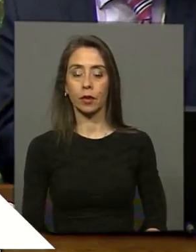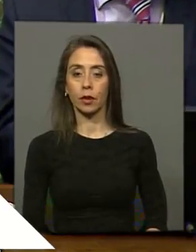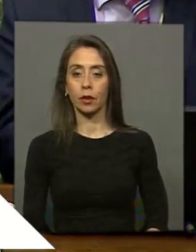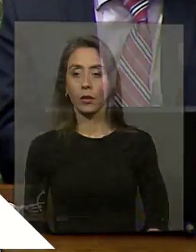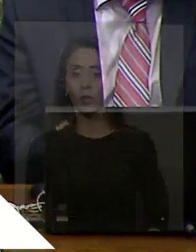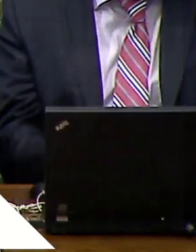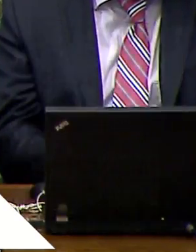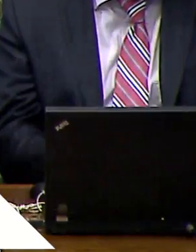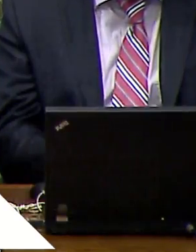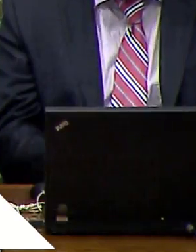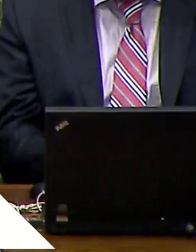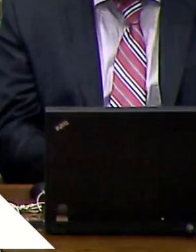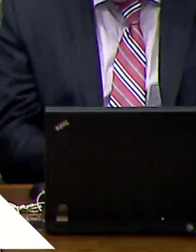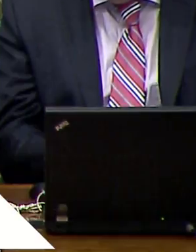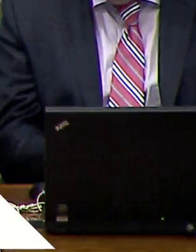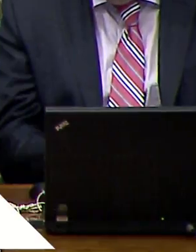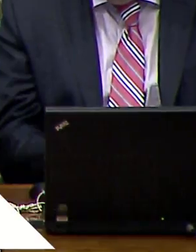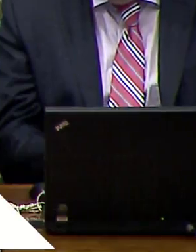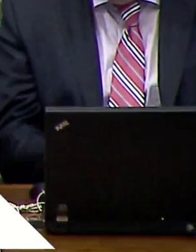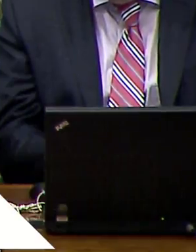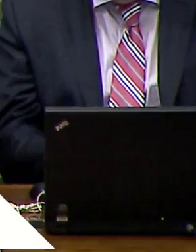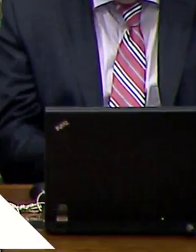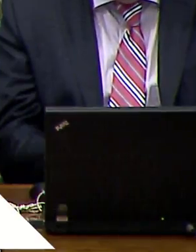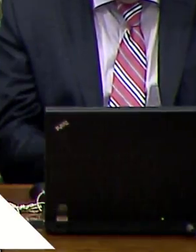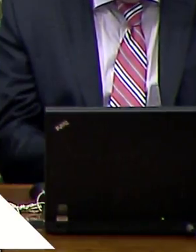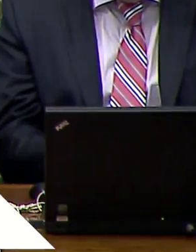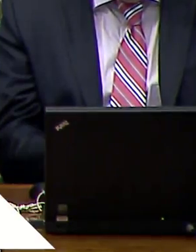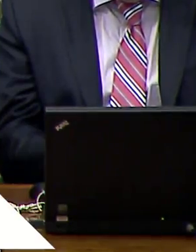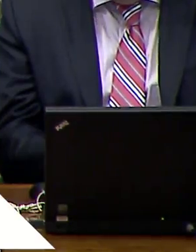Marcelo al diputado Chávez por cinco minutos.